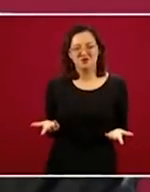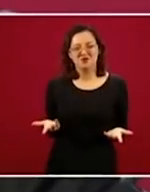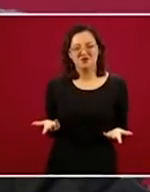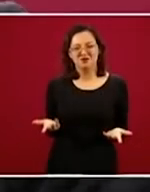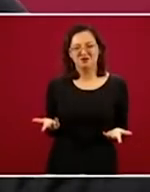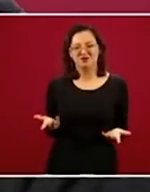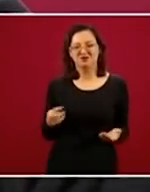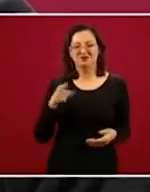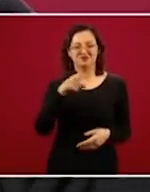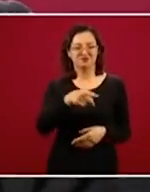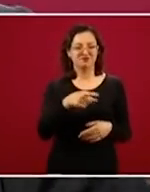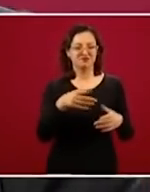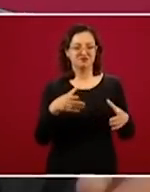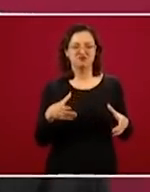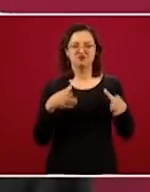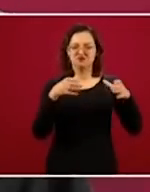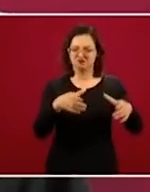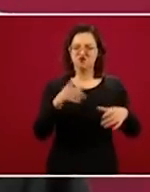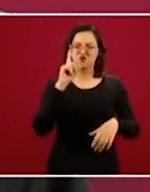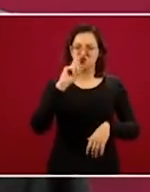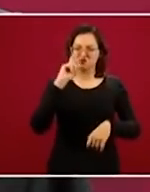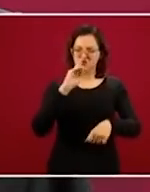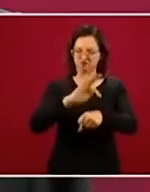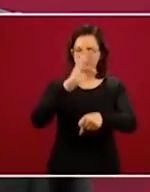en un movimiento legítimo